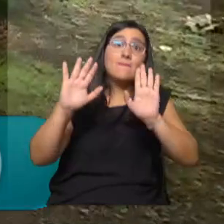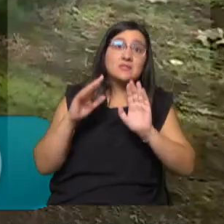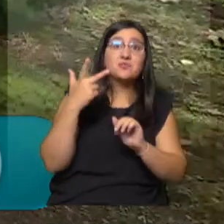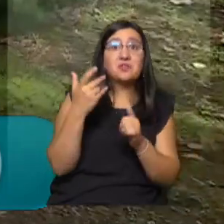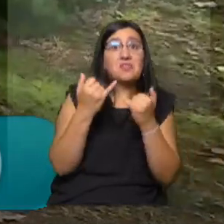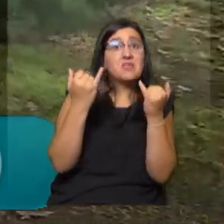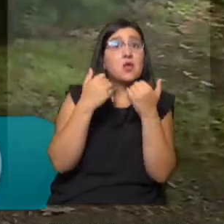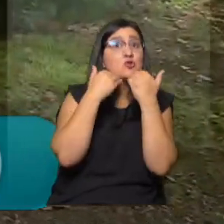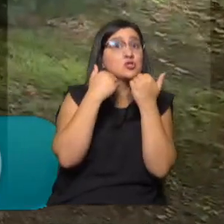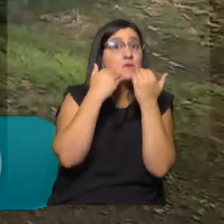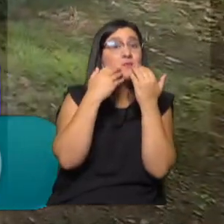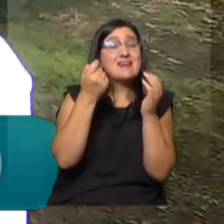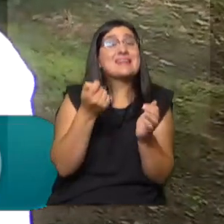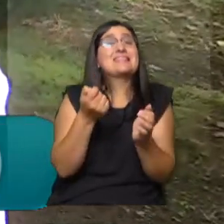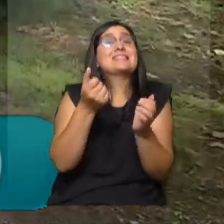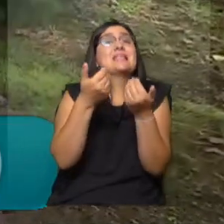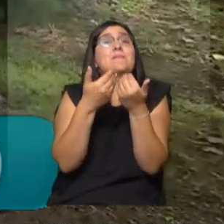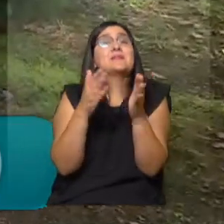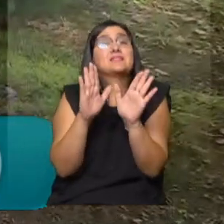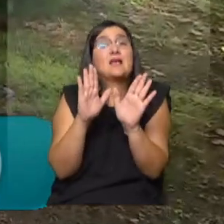sé. Claro. Eso recién empezamos